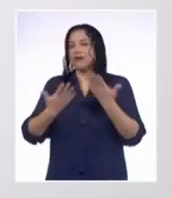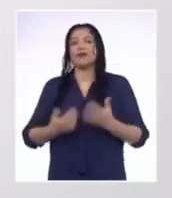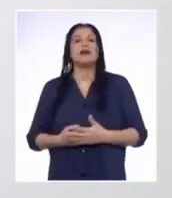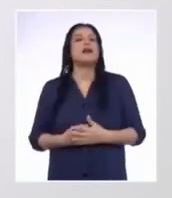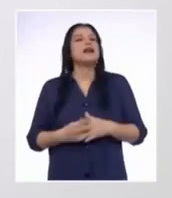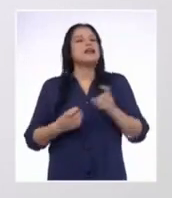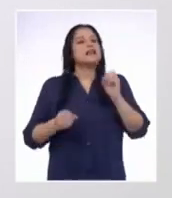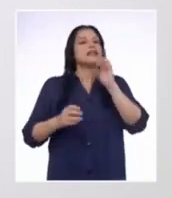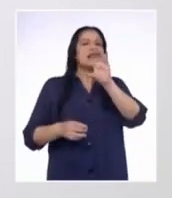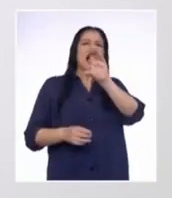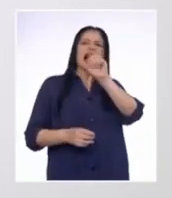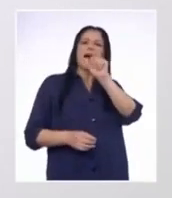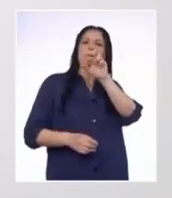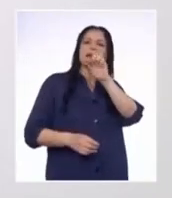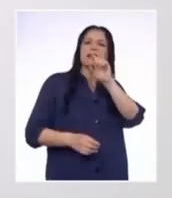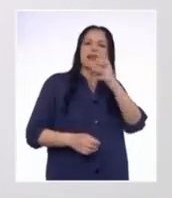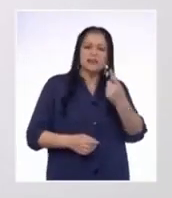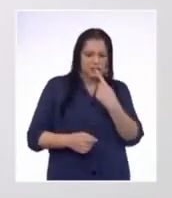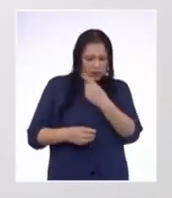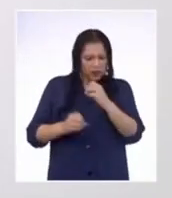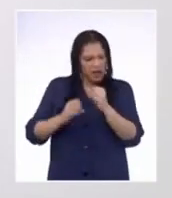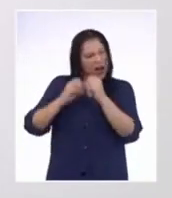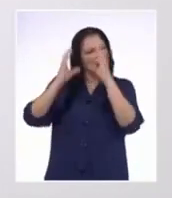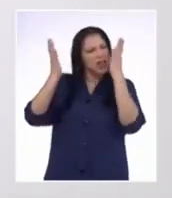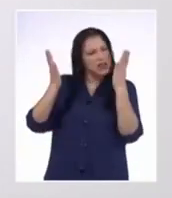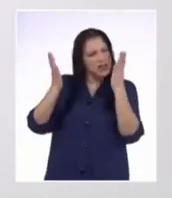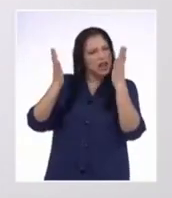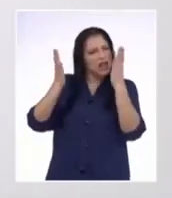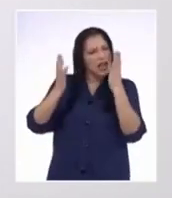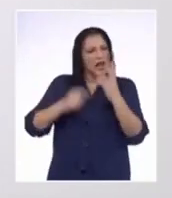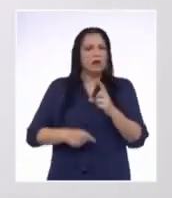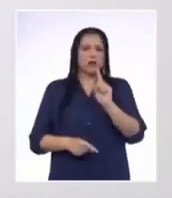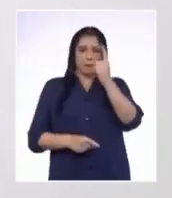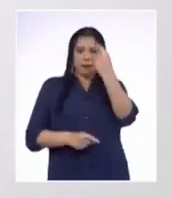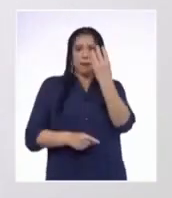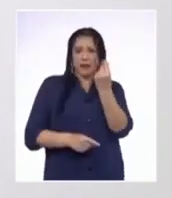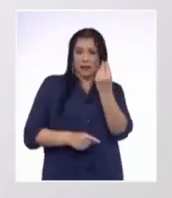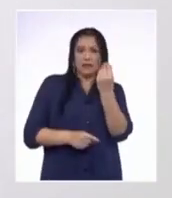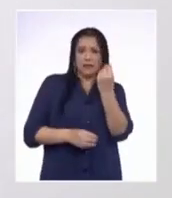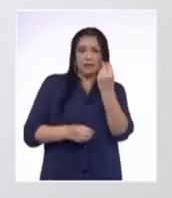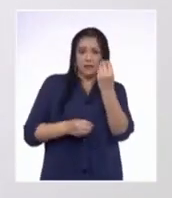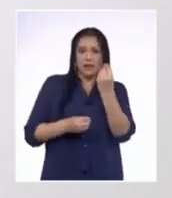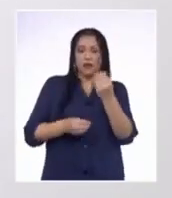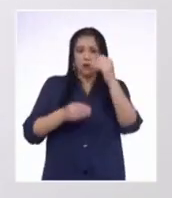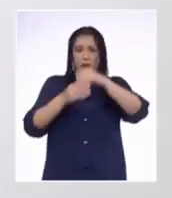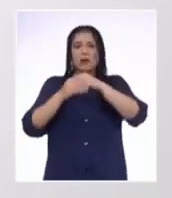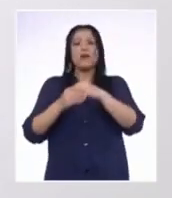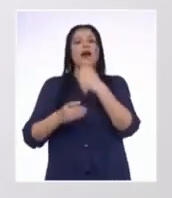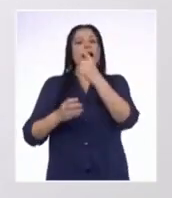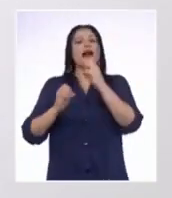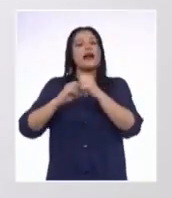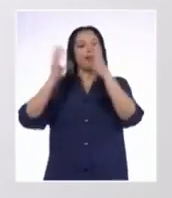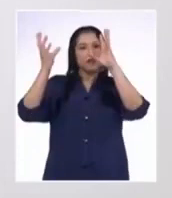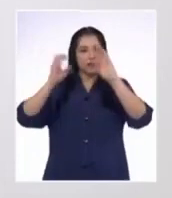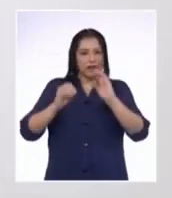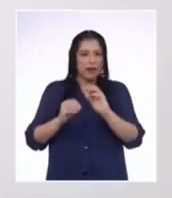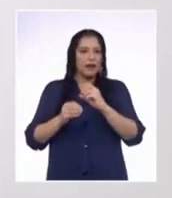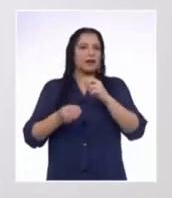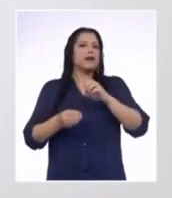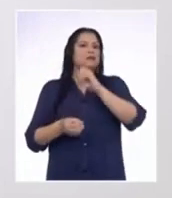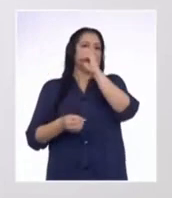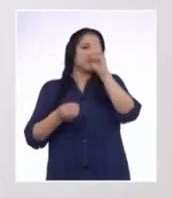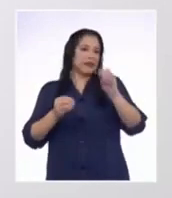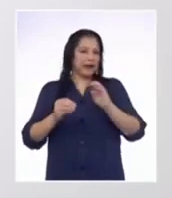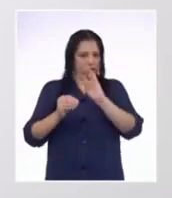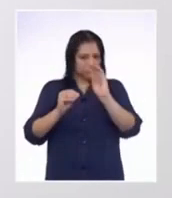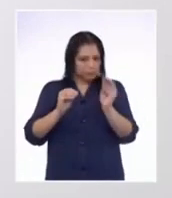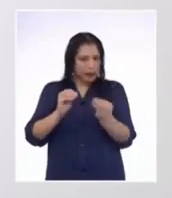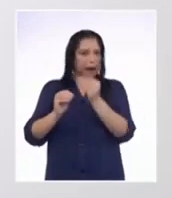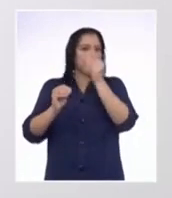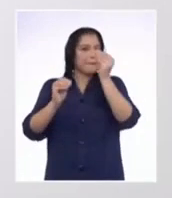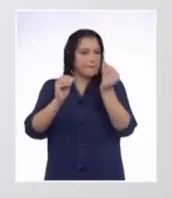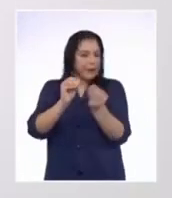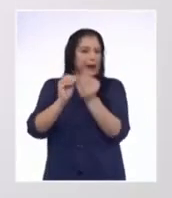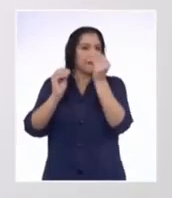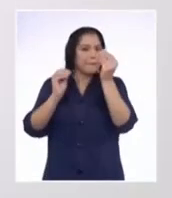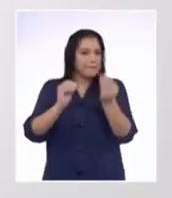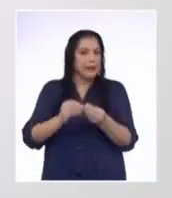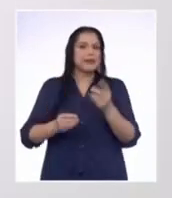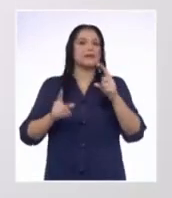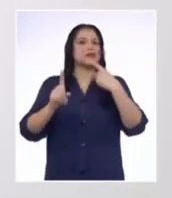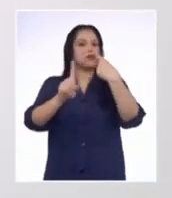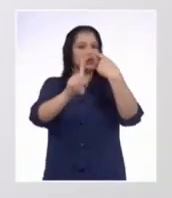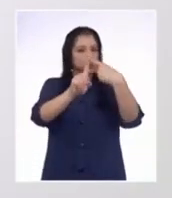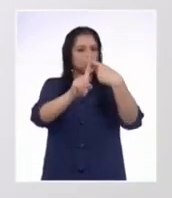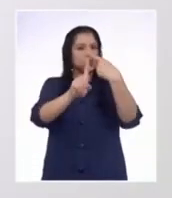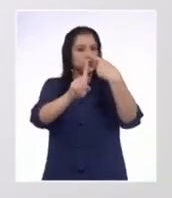que la capitalización es diaria cuando el capital depositado gana intereses diarios. Al ganar intereses diarios, se